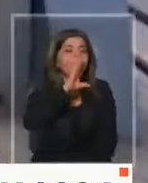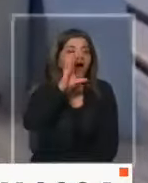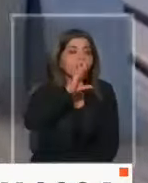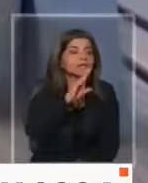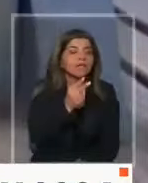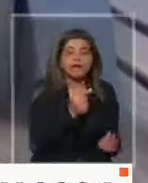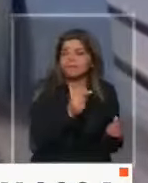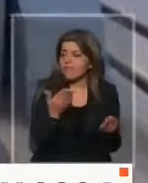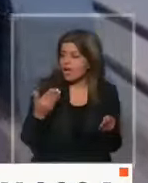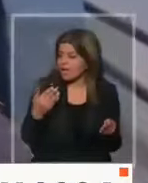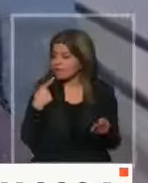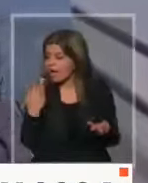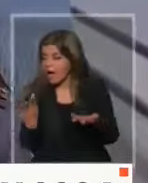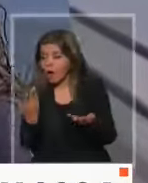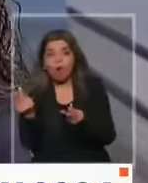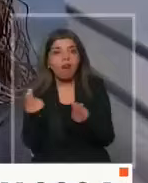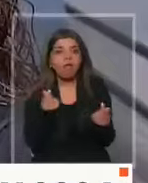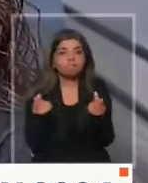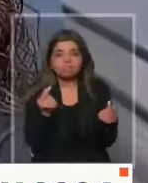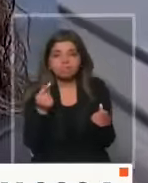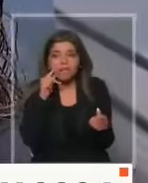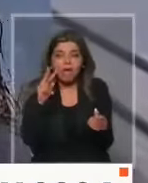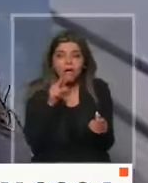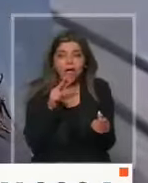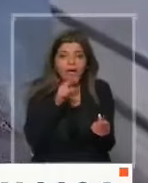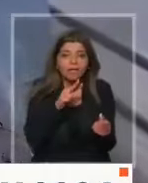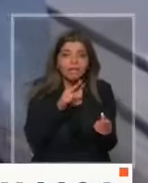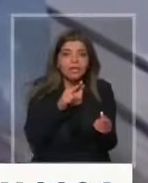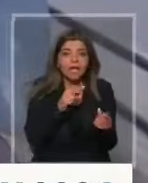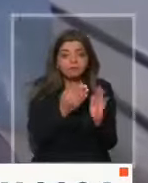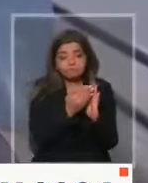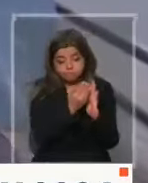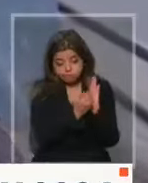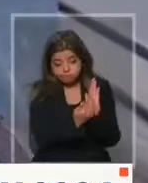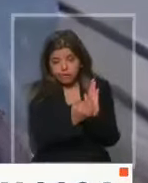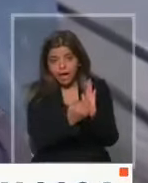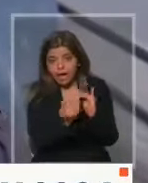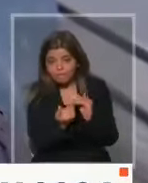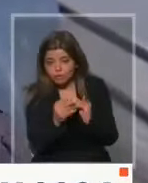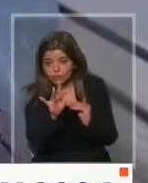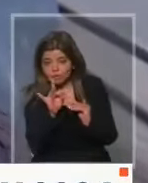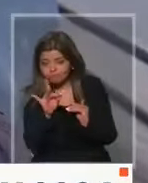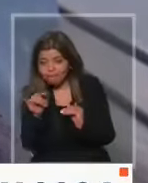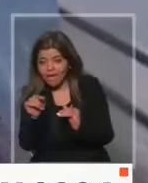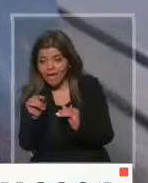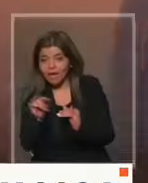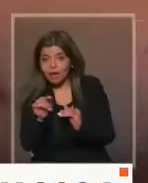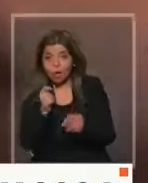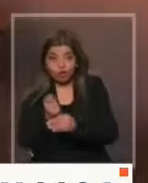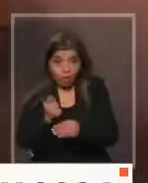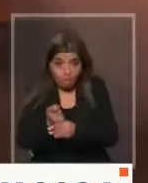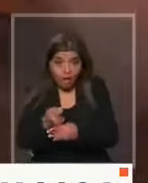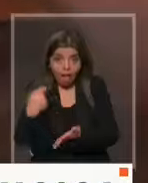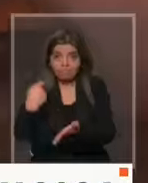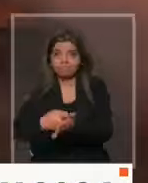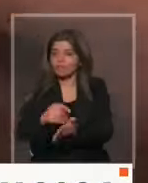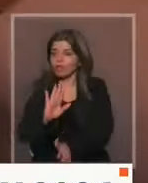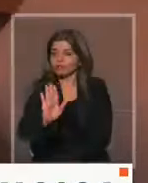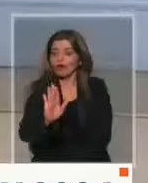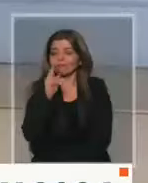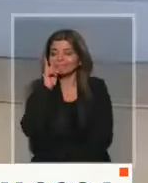valía hay que buscar la la las reseñas toda la información antes de llegar y comprar para eso